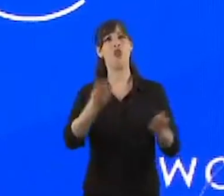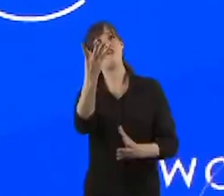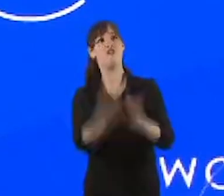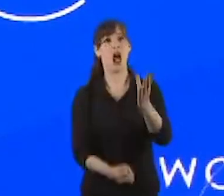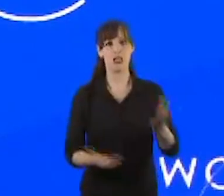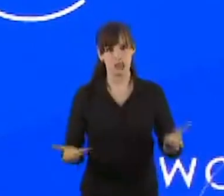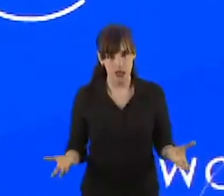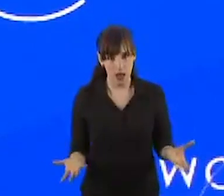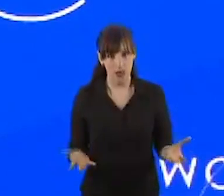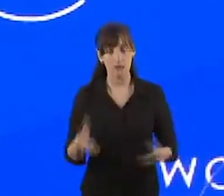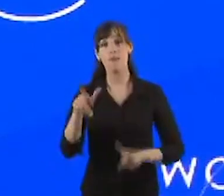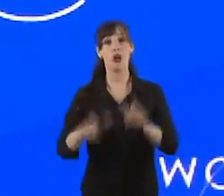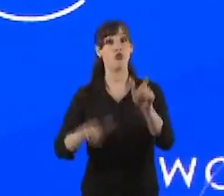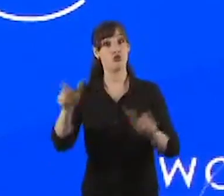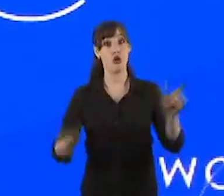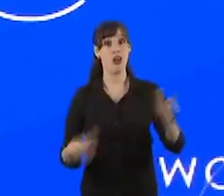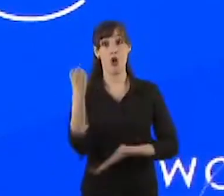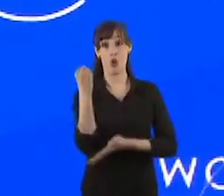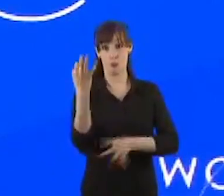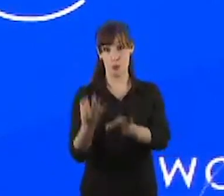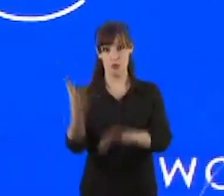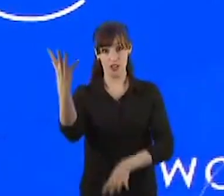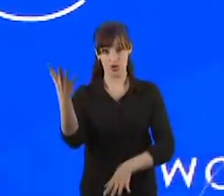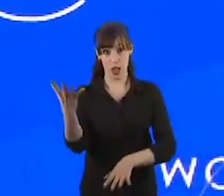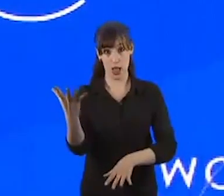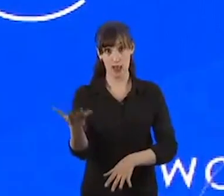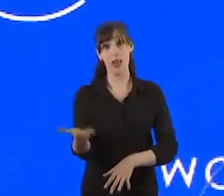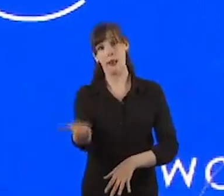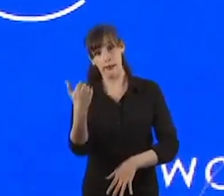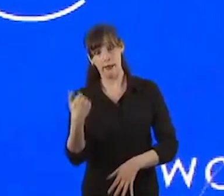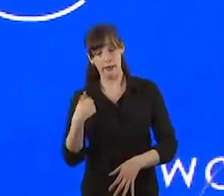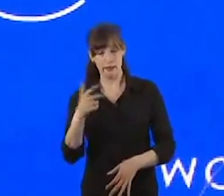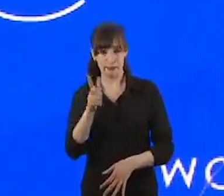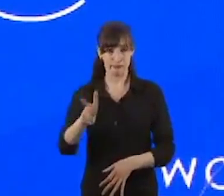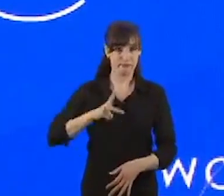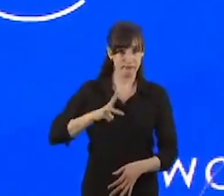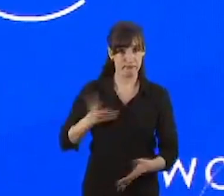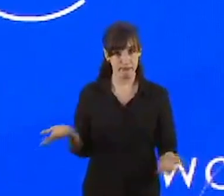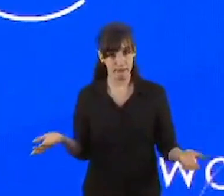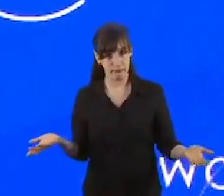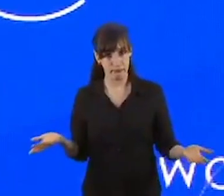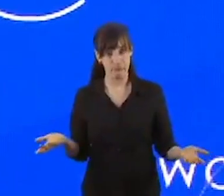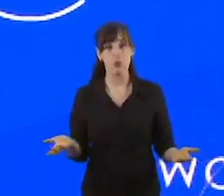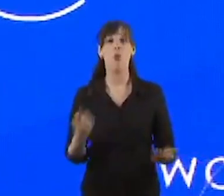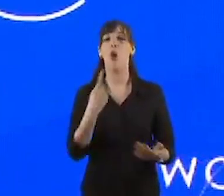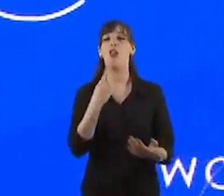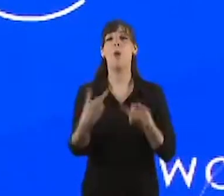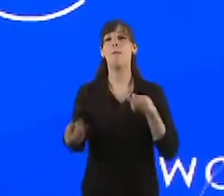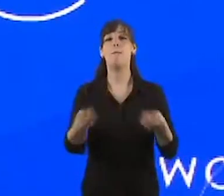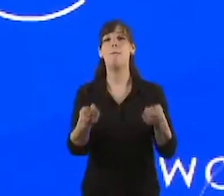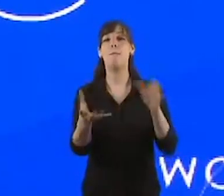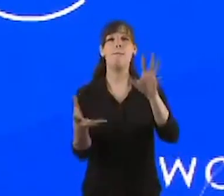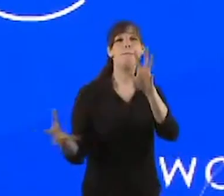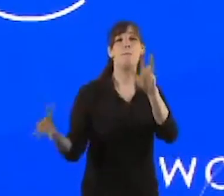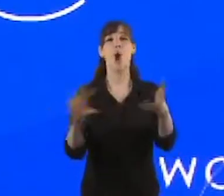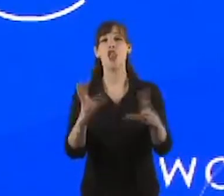Economistas neoclásicos, salgan de la caja. Cuando el modelo falla,